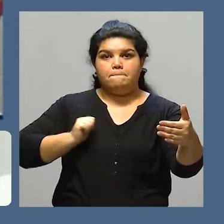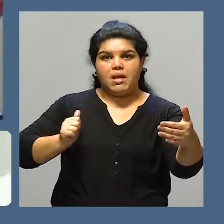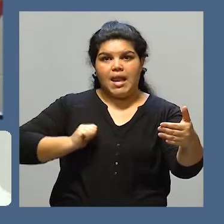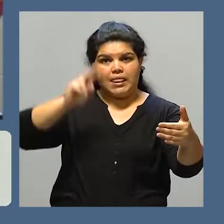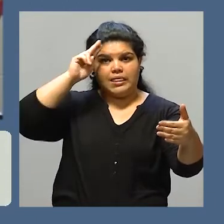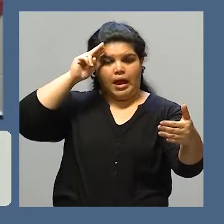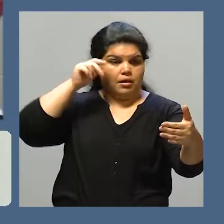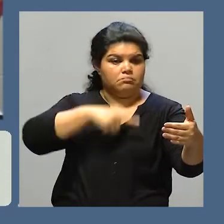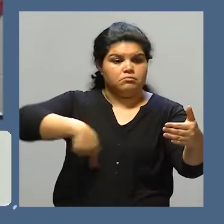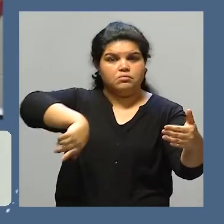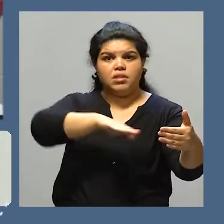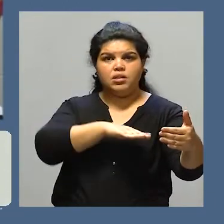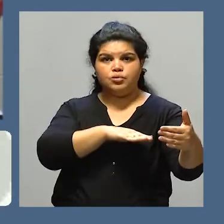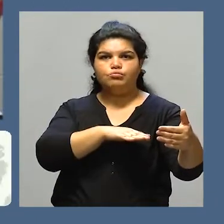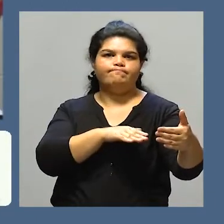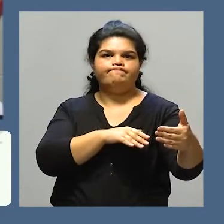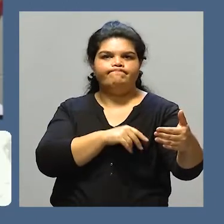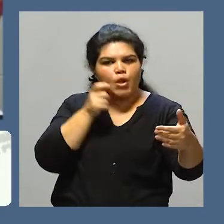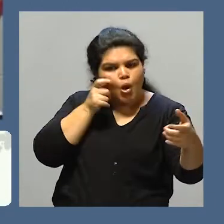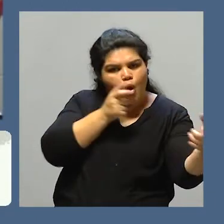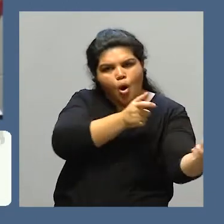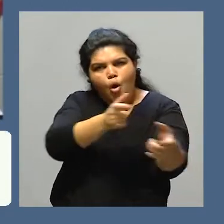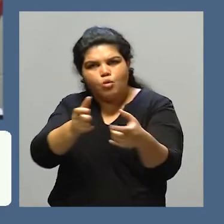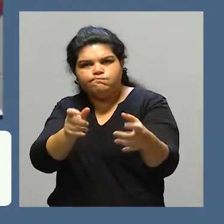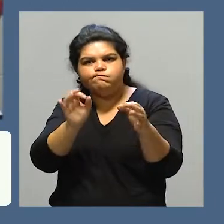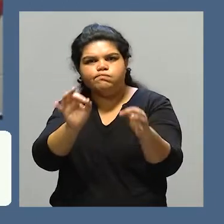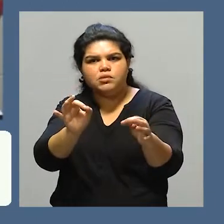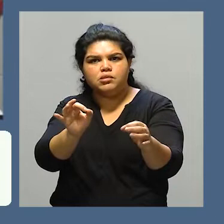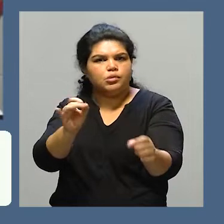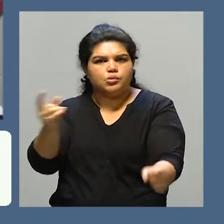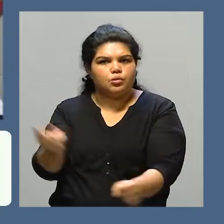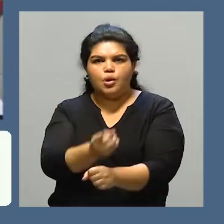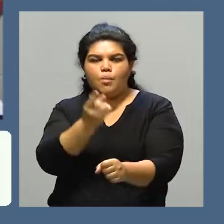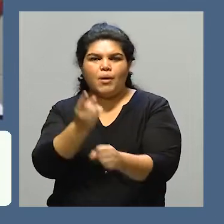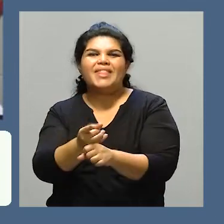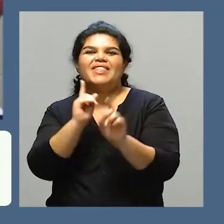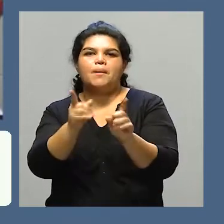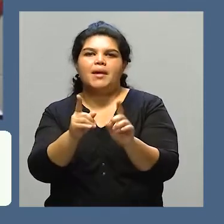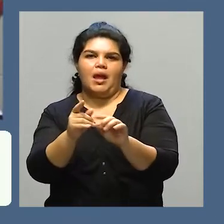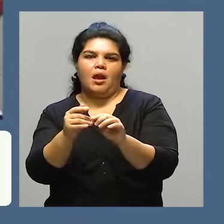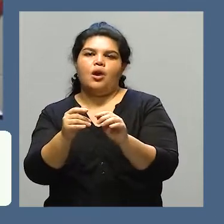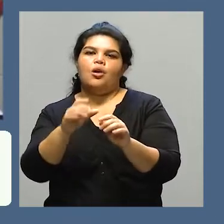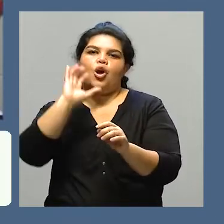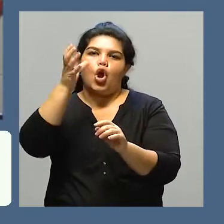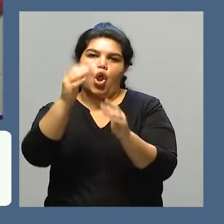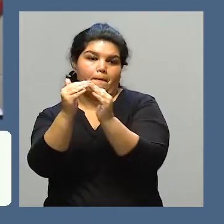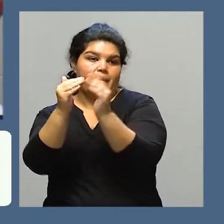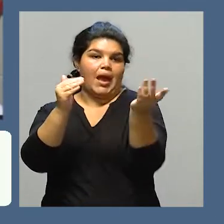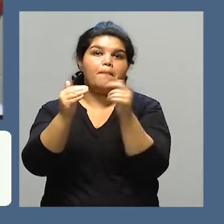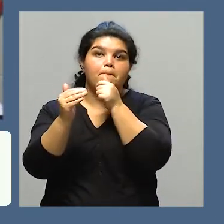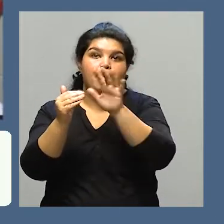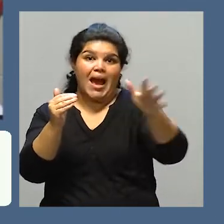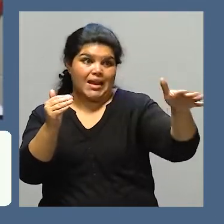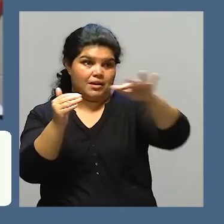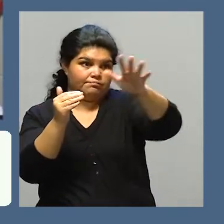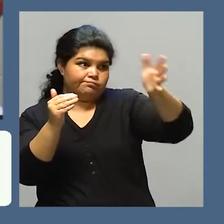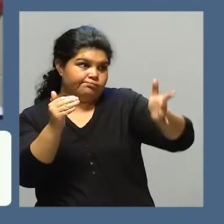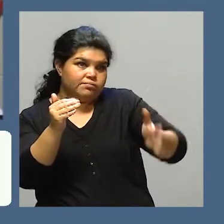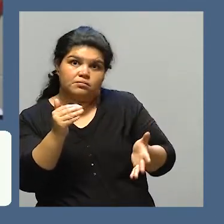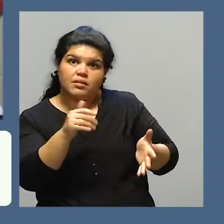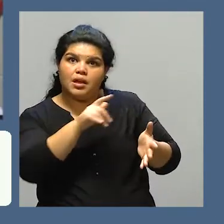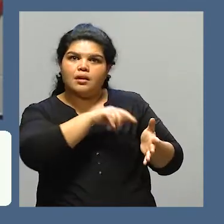puede ser la decisión de la gente cuando vaya a las urnas el próximo fin de semana, ¿no? Sí, lo que normalmente ve uno con esas